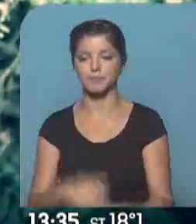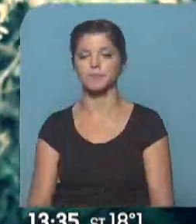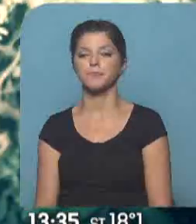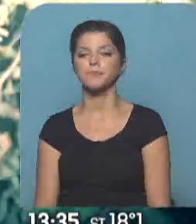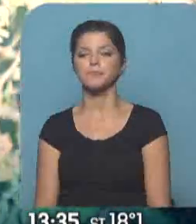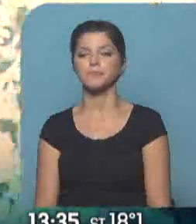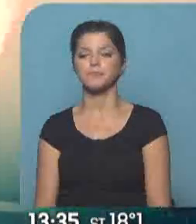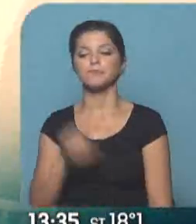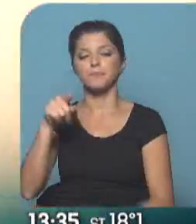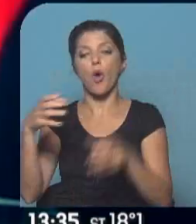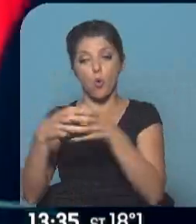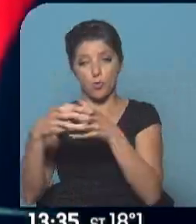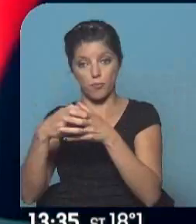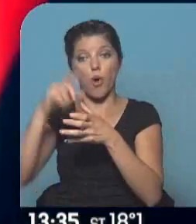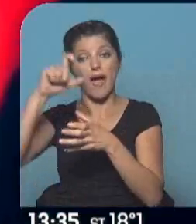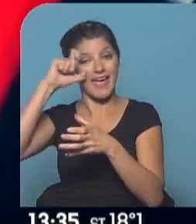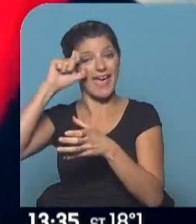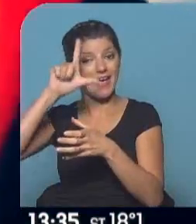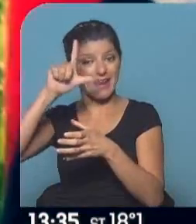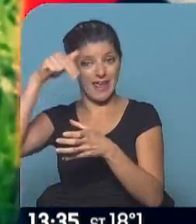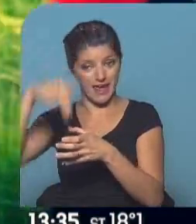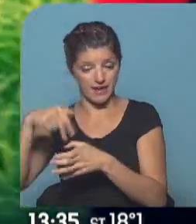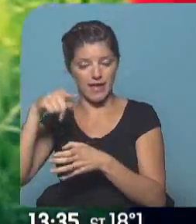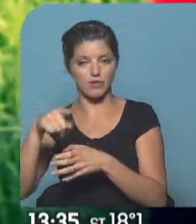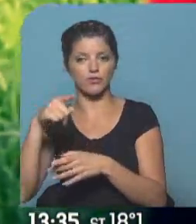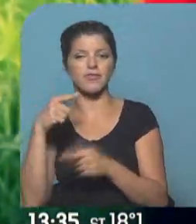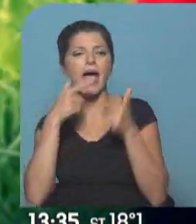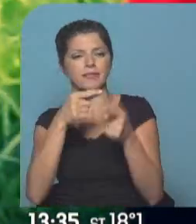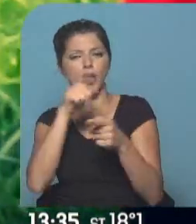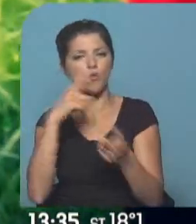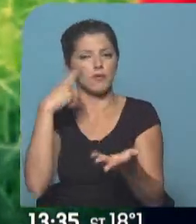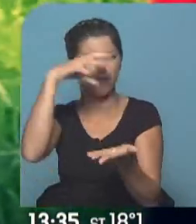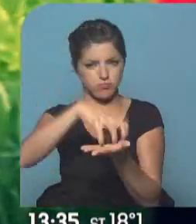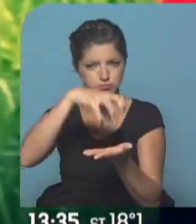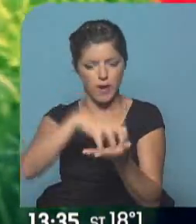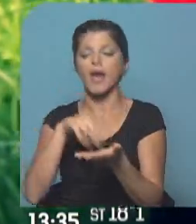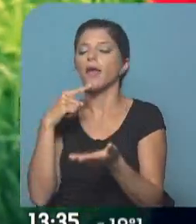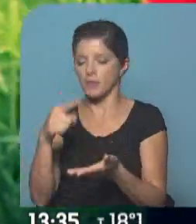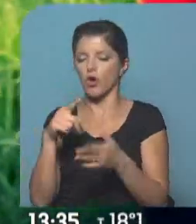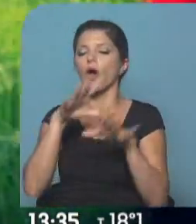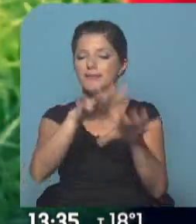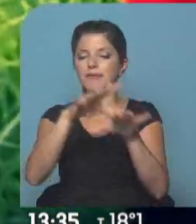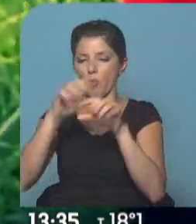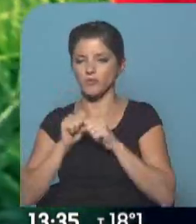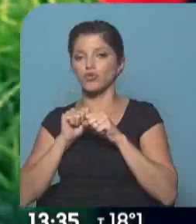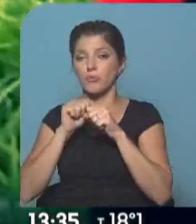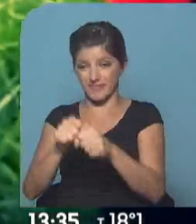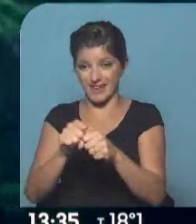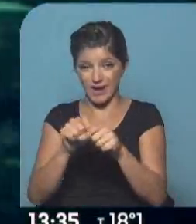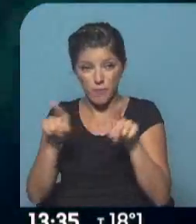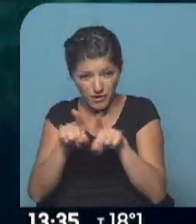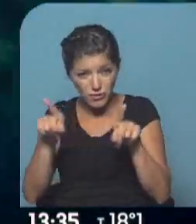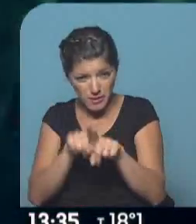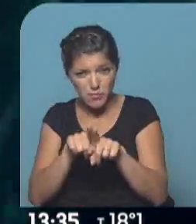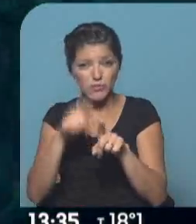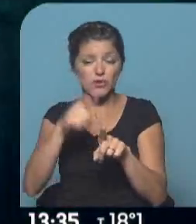El grupo guerrillero, muy activo en el ataque a infraestructura, se comprometió a suspender los secuestros mediante los que se ha venido financiando